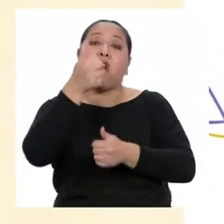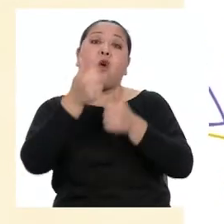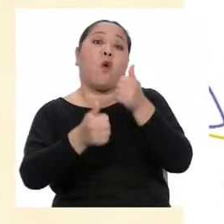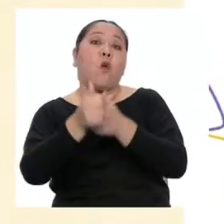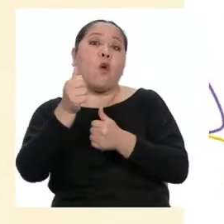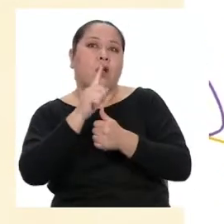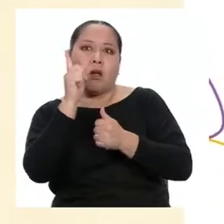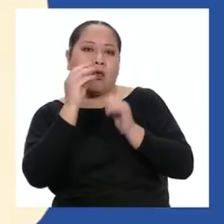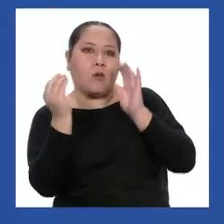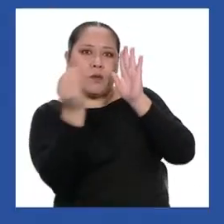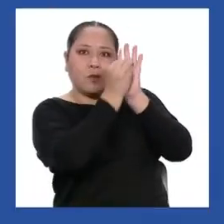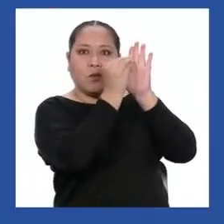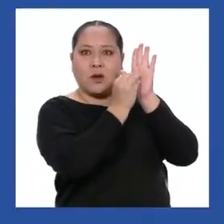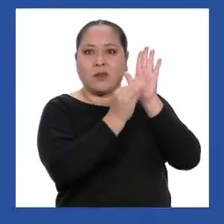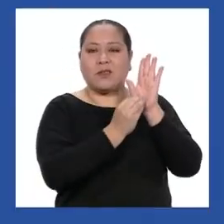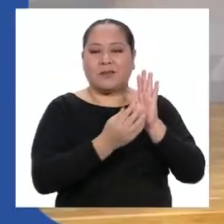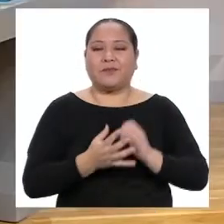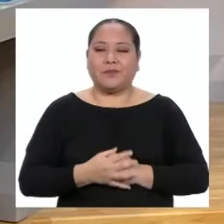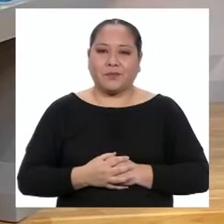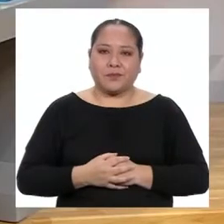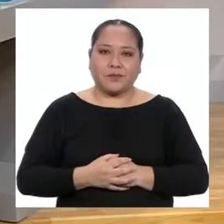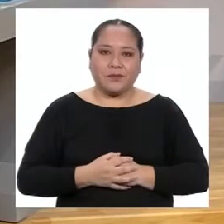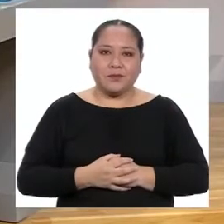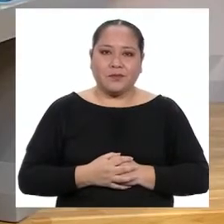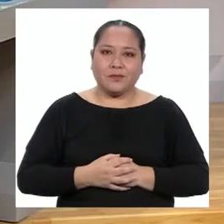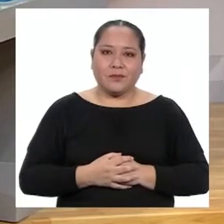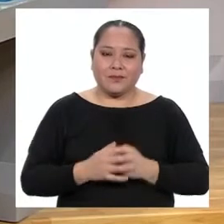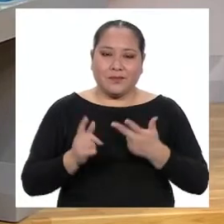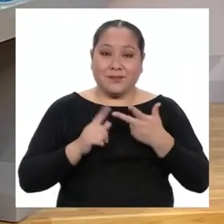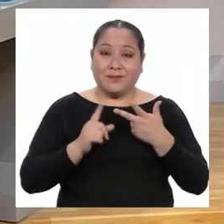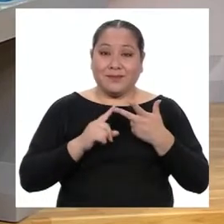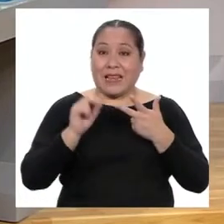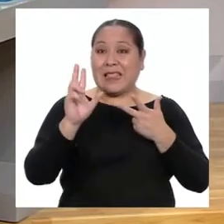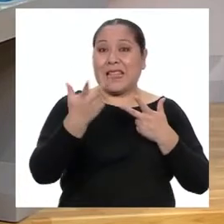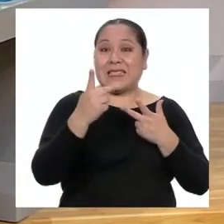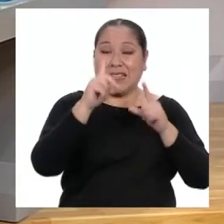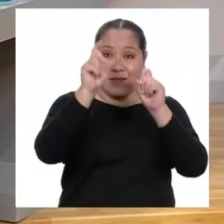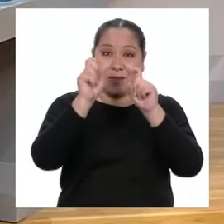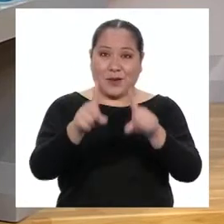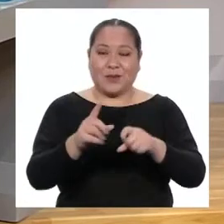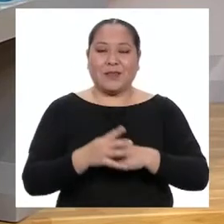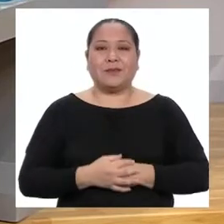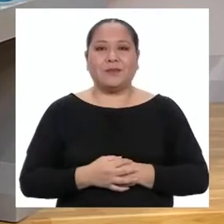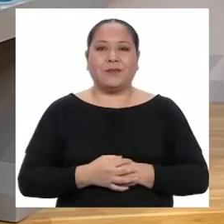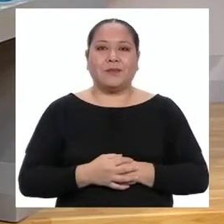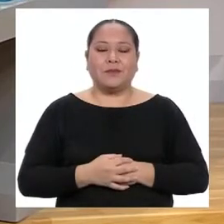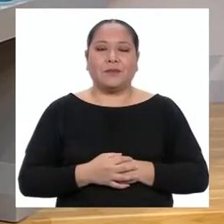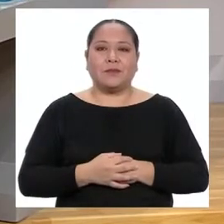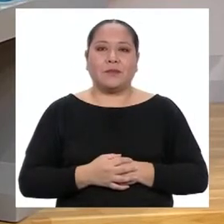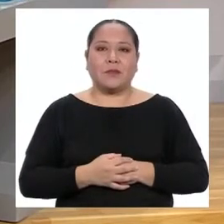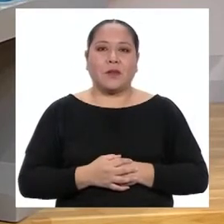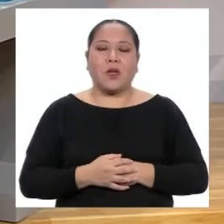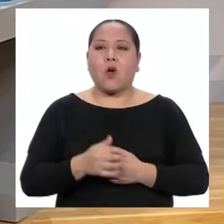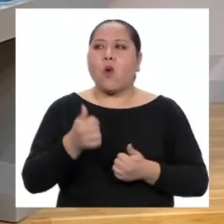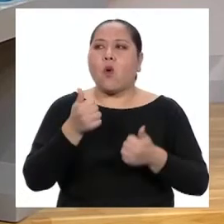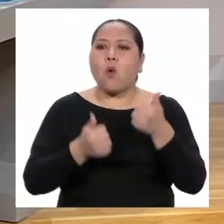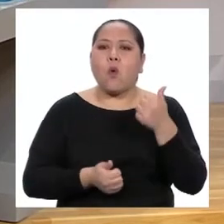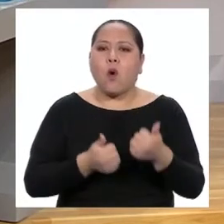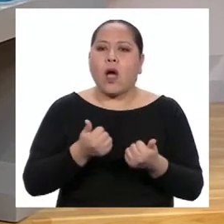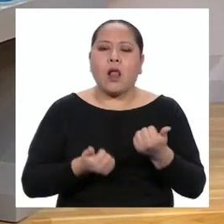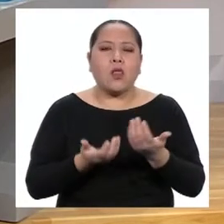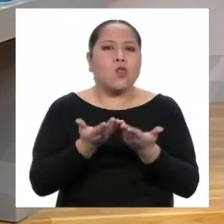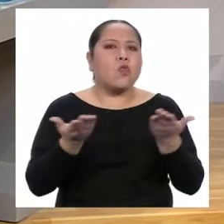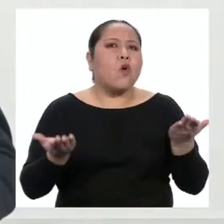motivo que no hemos considerado. Pasamos a la tercera pregunta. ¿En qué ámbito